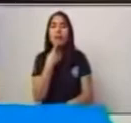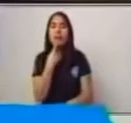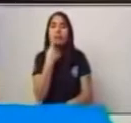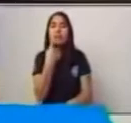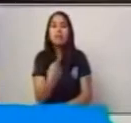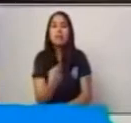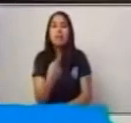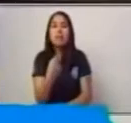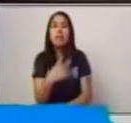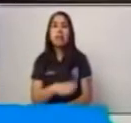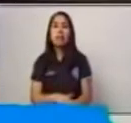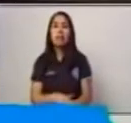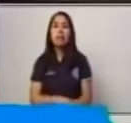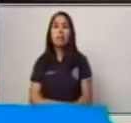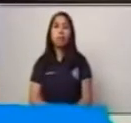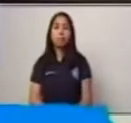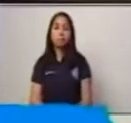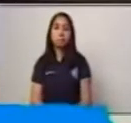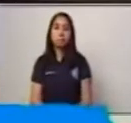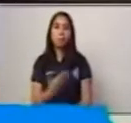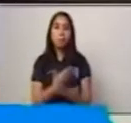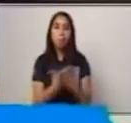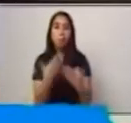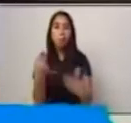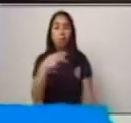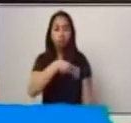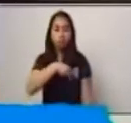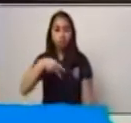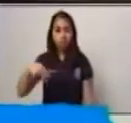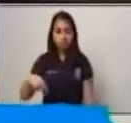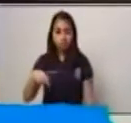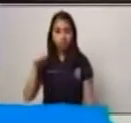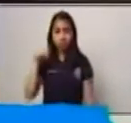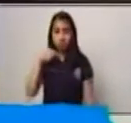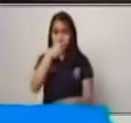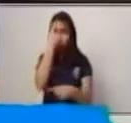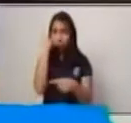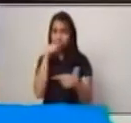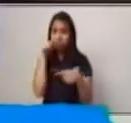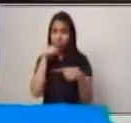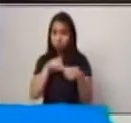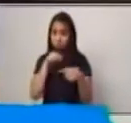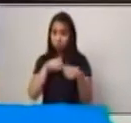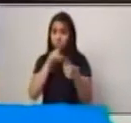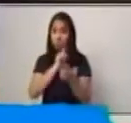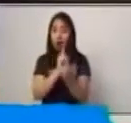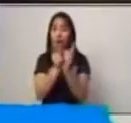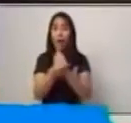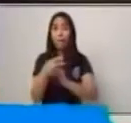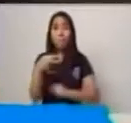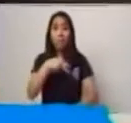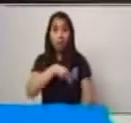predicado. El sujeto lo llamaremos